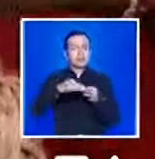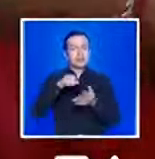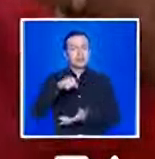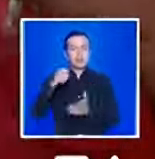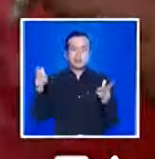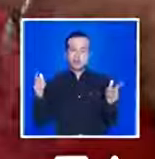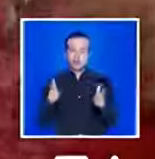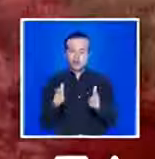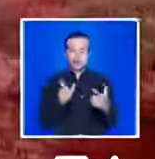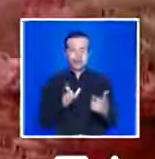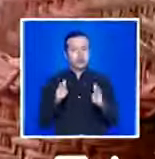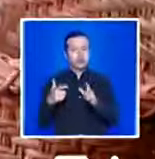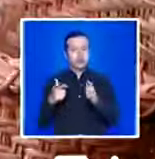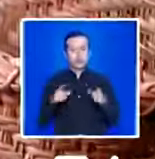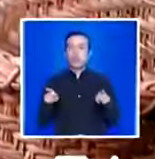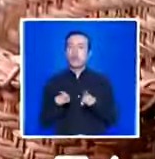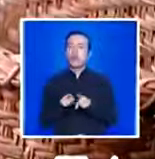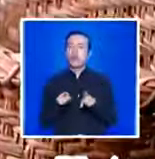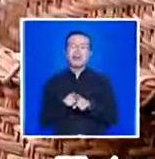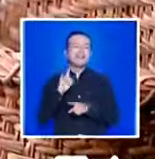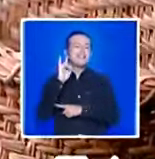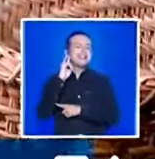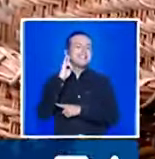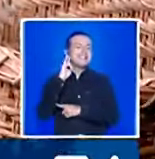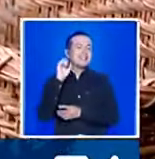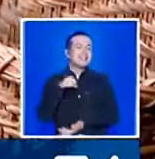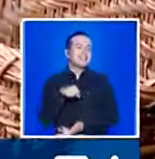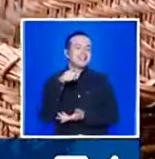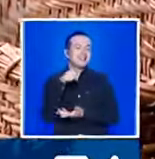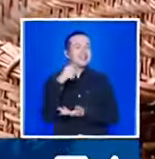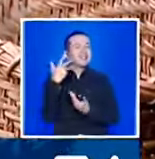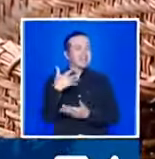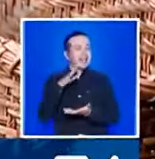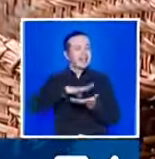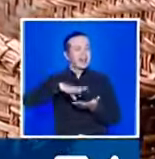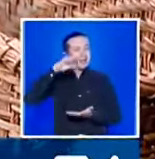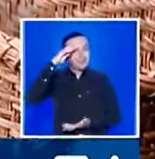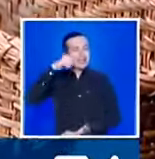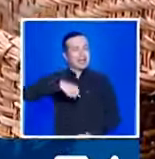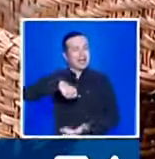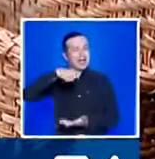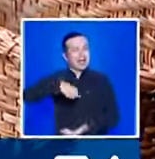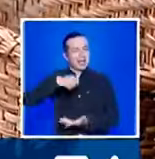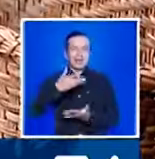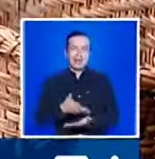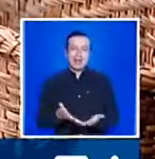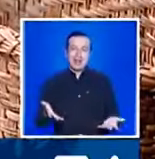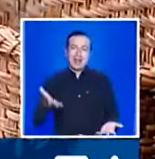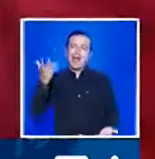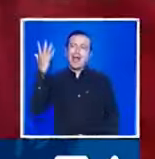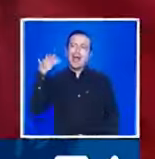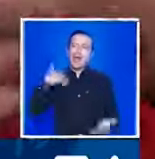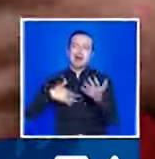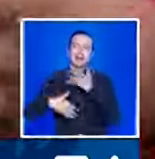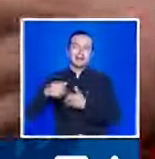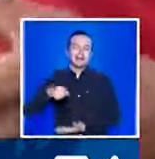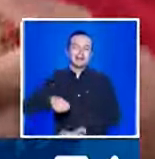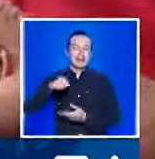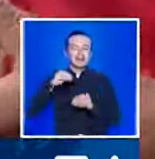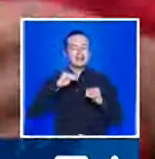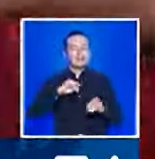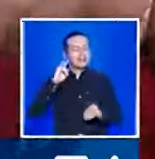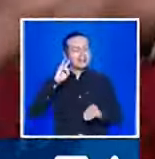pequeña, lo que son como para las niñas, para sí. que ya desde ya aprendan a cargar. Como es que antiguamente se cargaba, se enseñaba a las